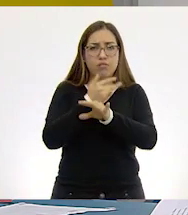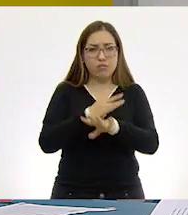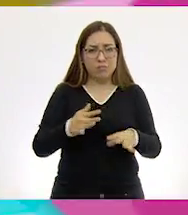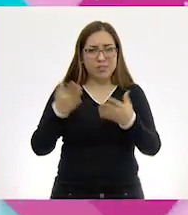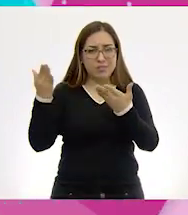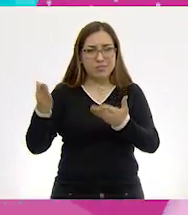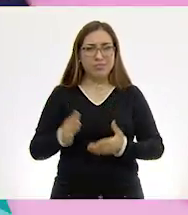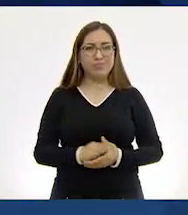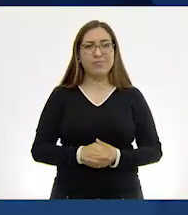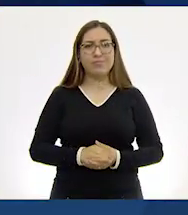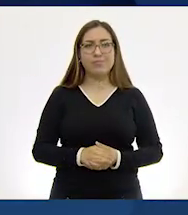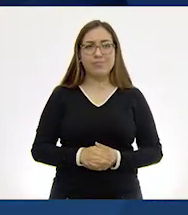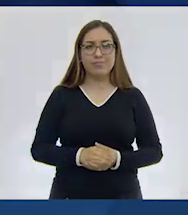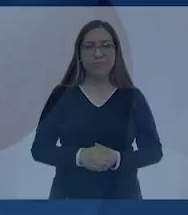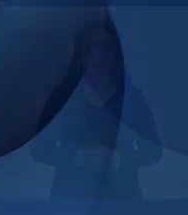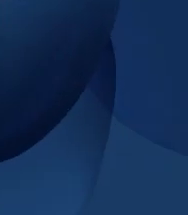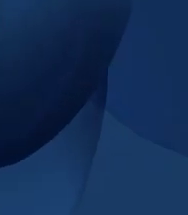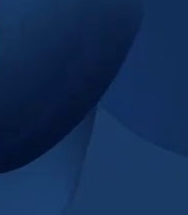tema.